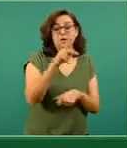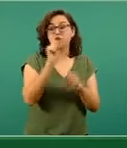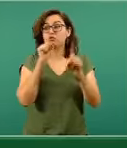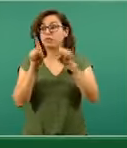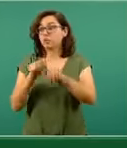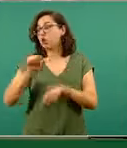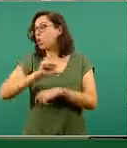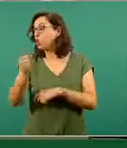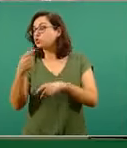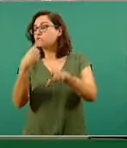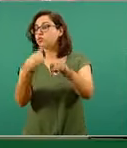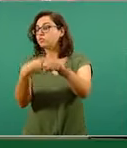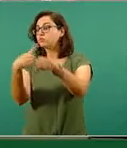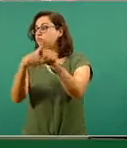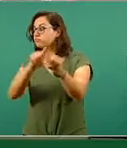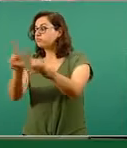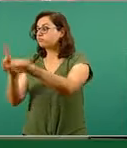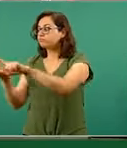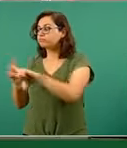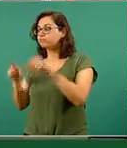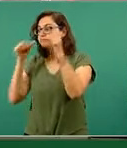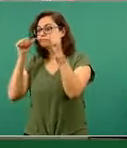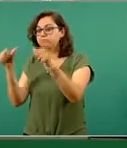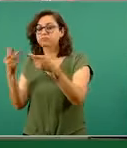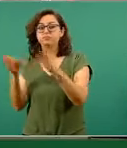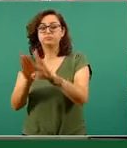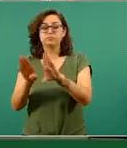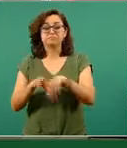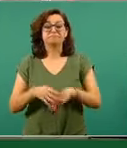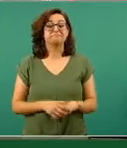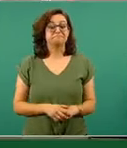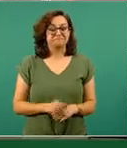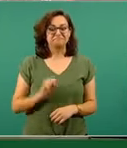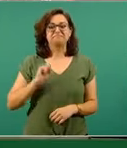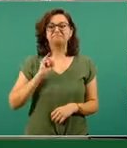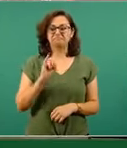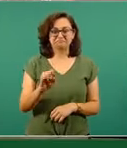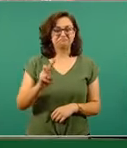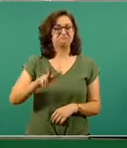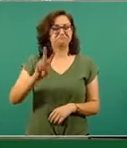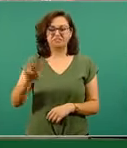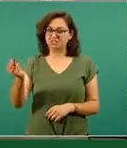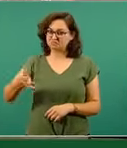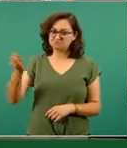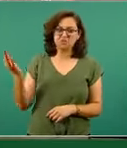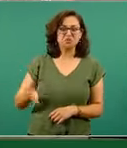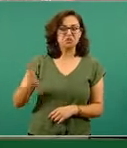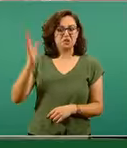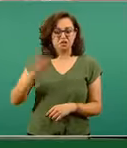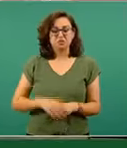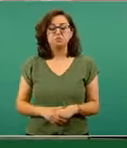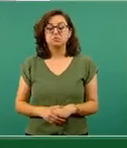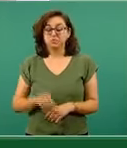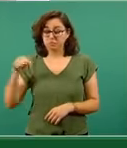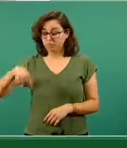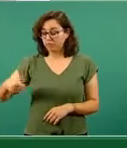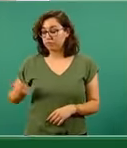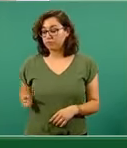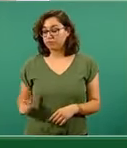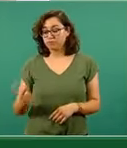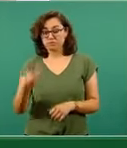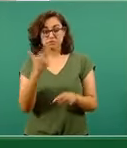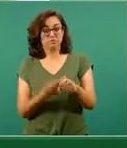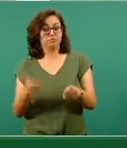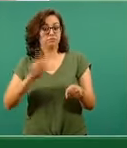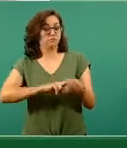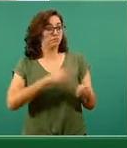salud pública. Es correcto, doctor. Fíjense que tenemos en el estado de Guanajuato, tuvimos la capacidad de hacer la reconversión